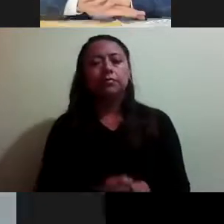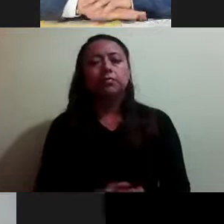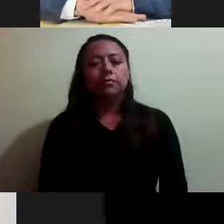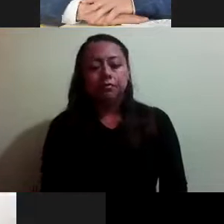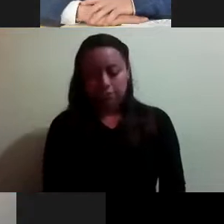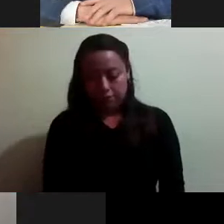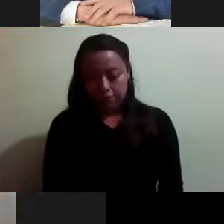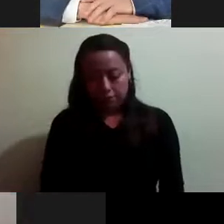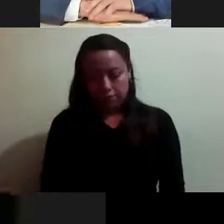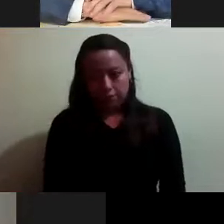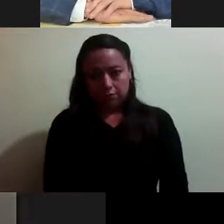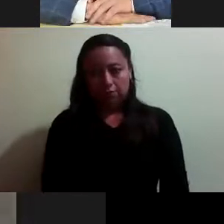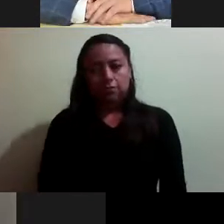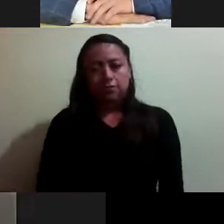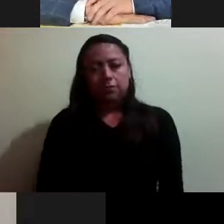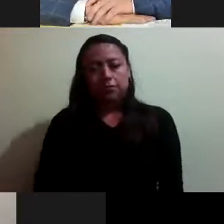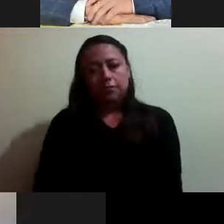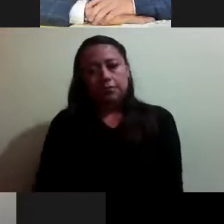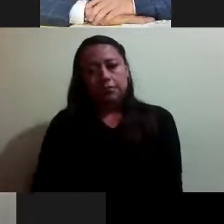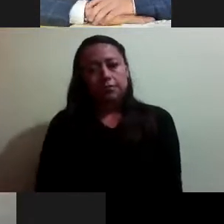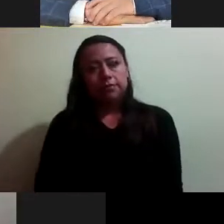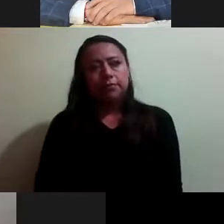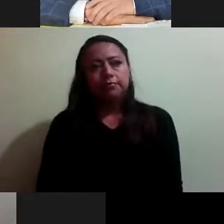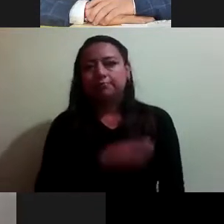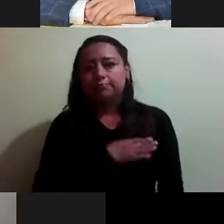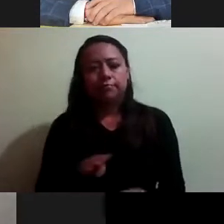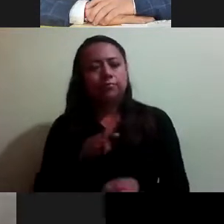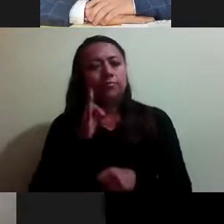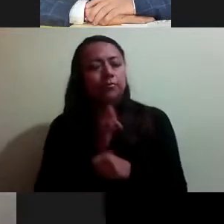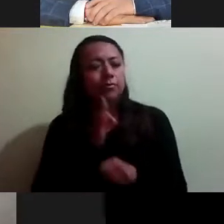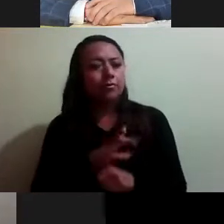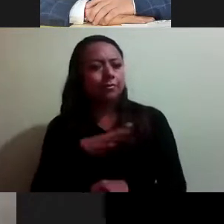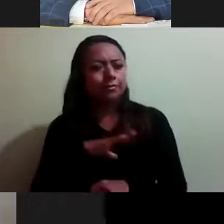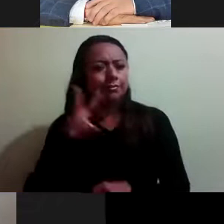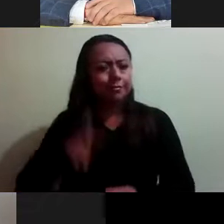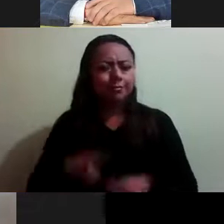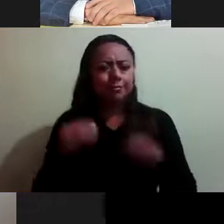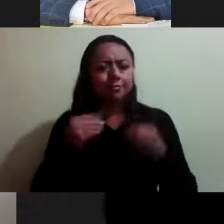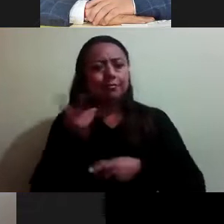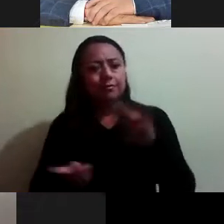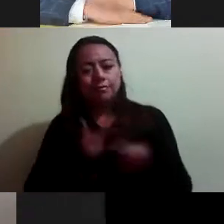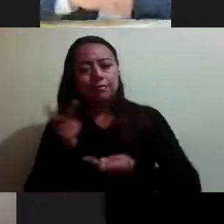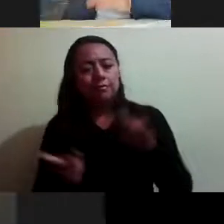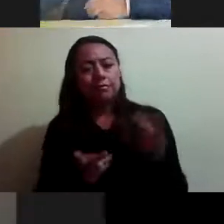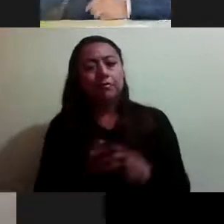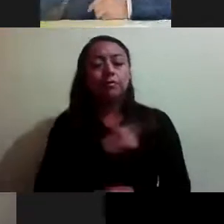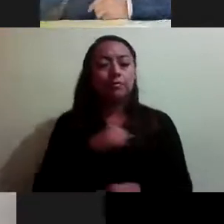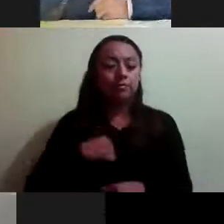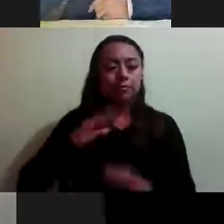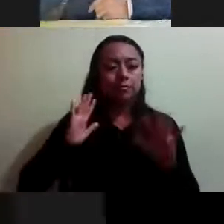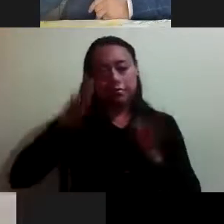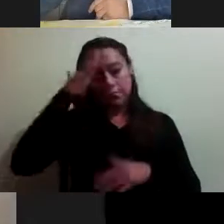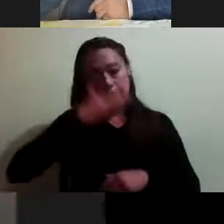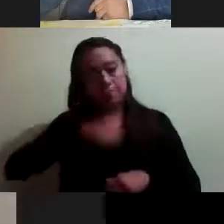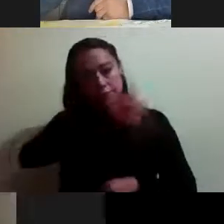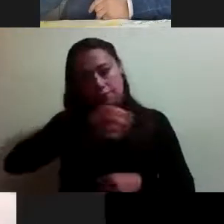Pues evidentemente hay muchas preguntas. Sabemos que estamos tomando el conocimiento de cada una de las áreas. Y yo